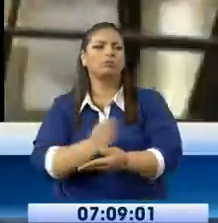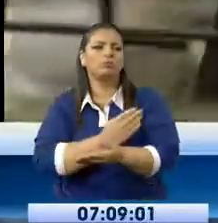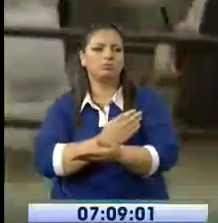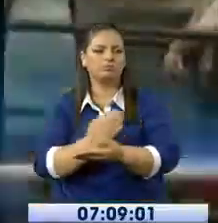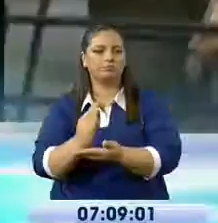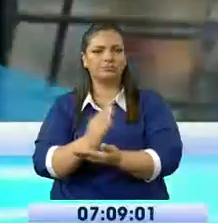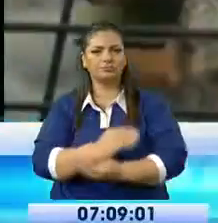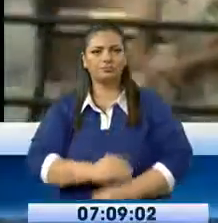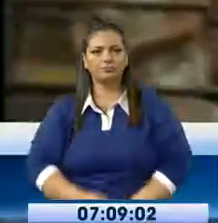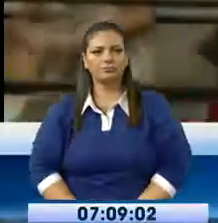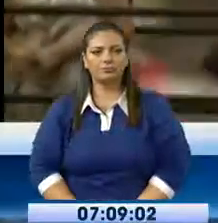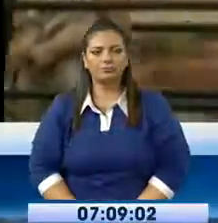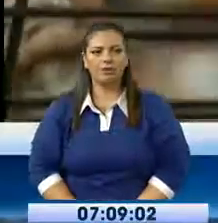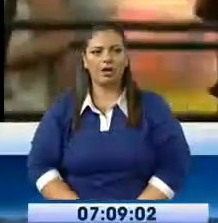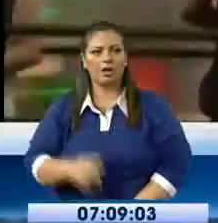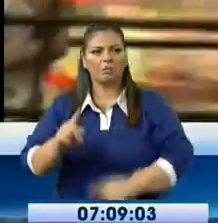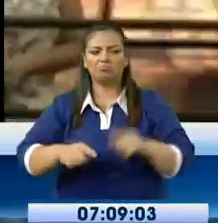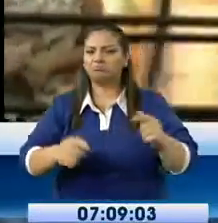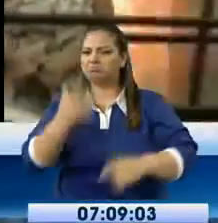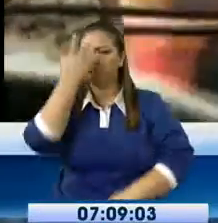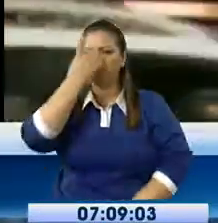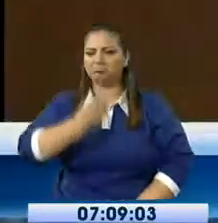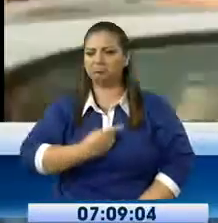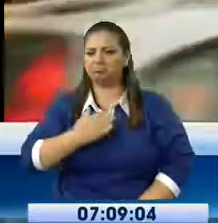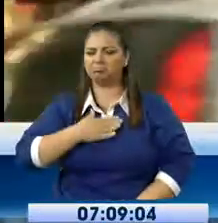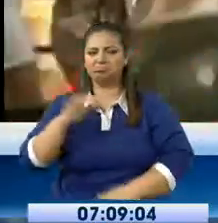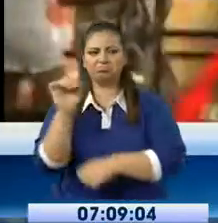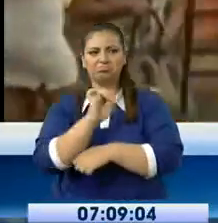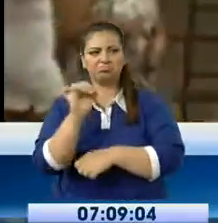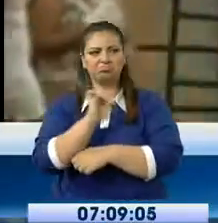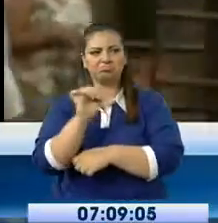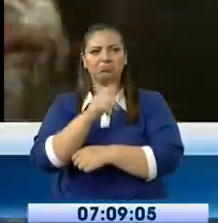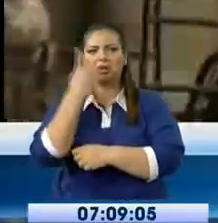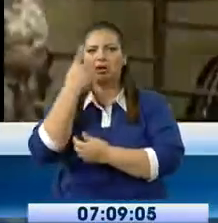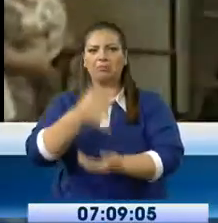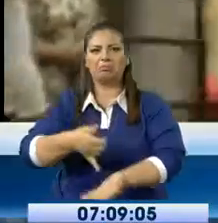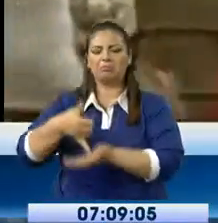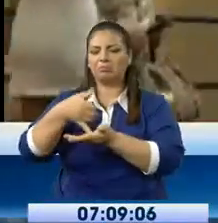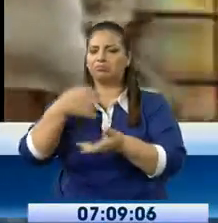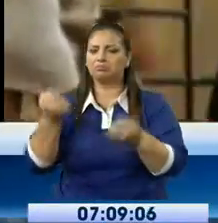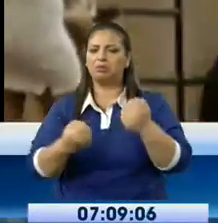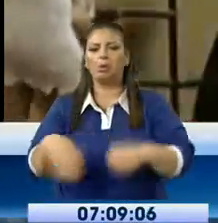Algunos dieron su propia vuelta olímpica con la copa.